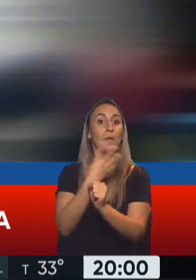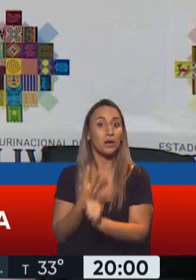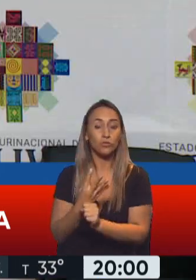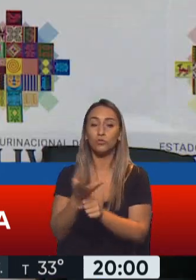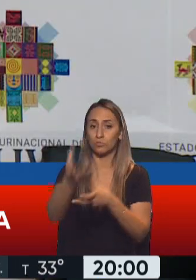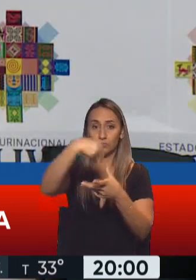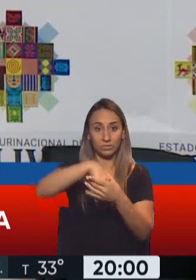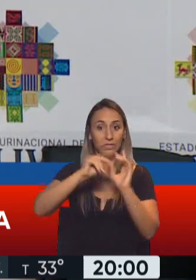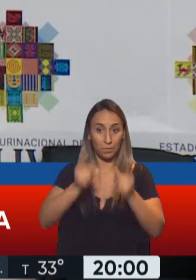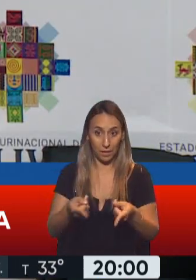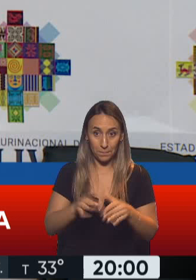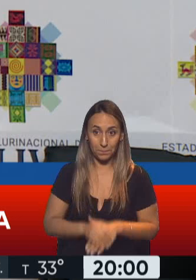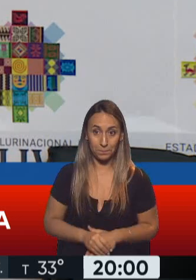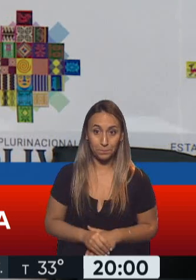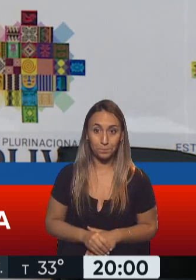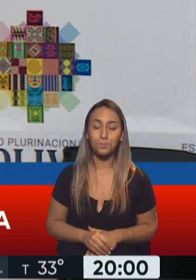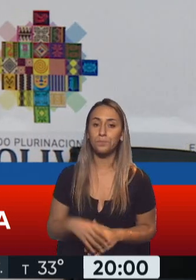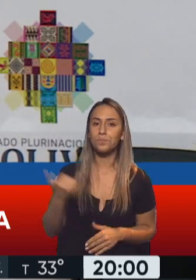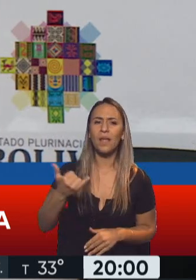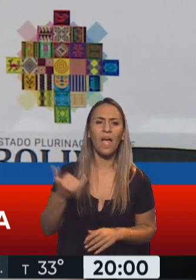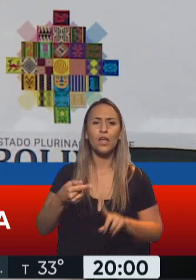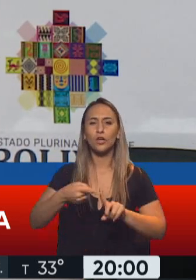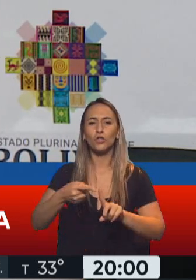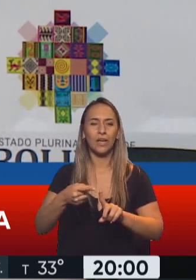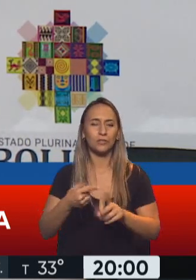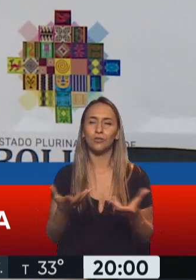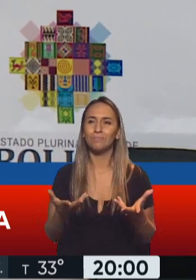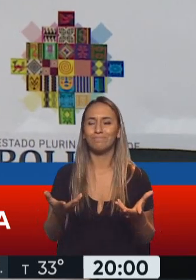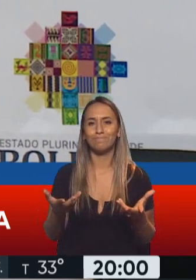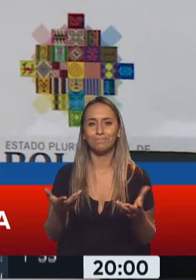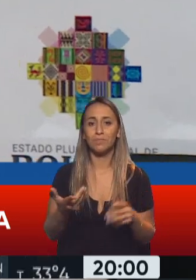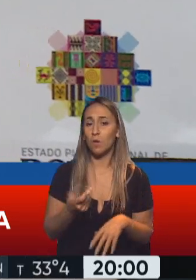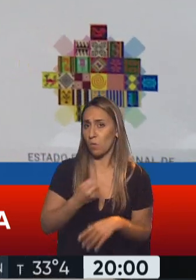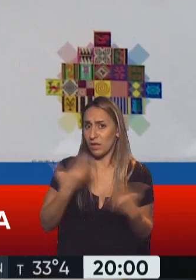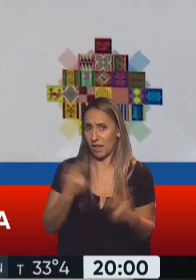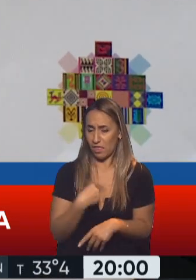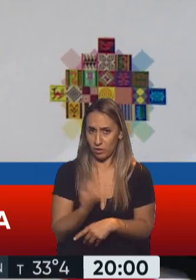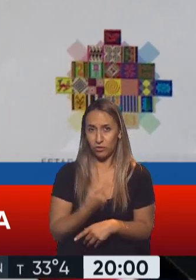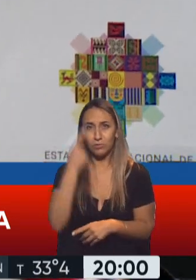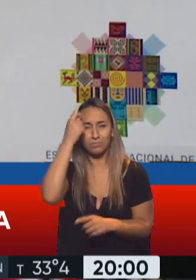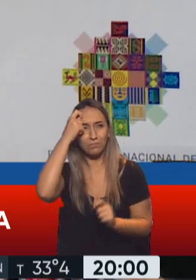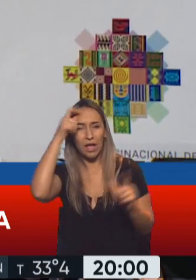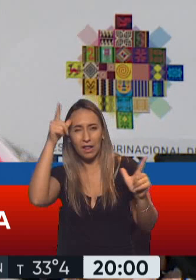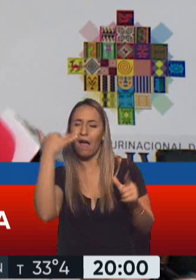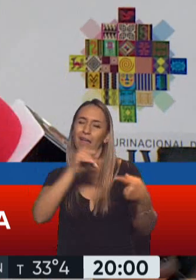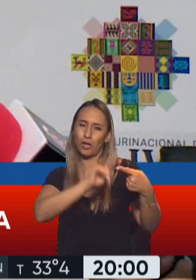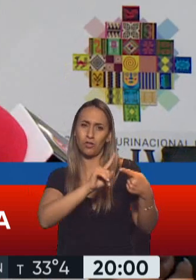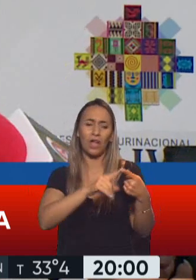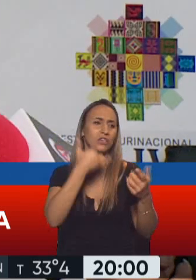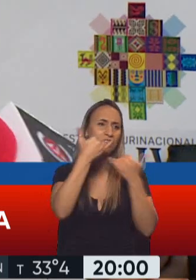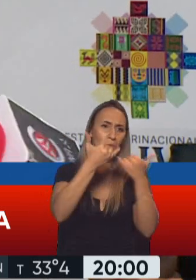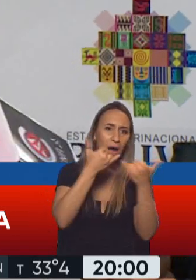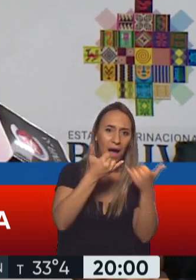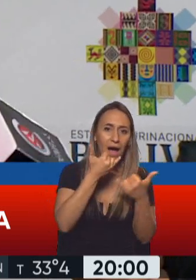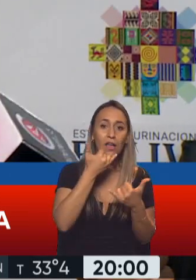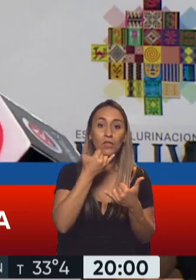avanzar. Hay contactos permanentes, mucho más de lo que cualquiera de nosotros imagina, telefónicos